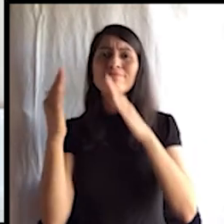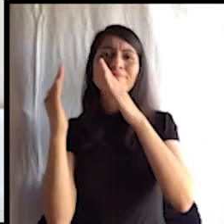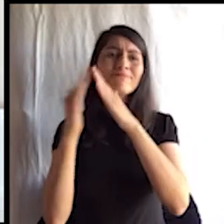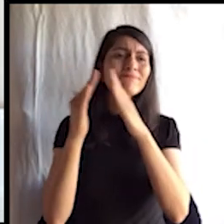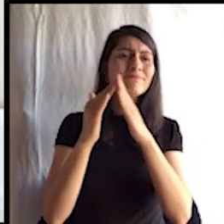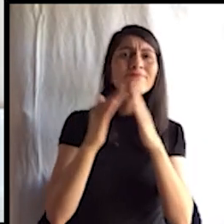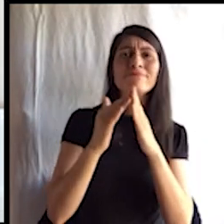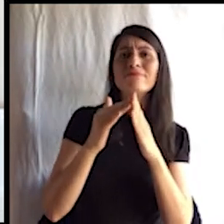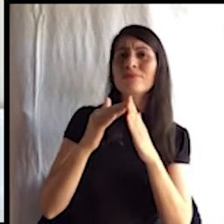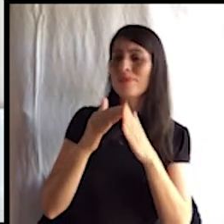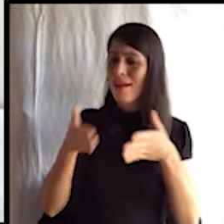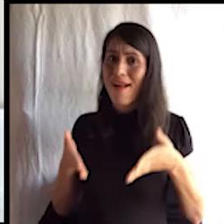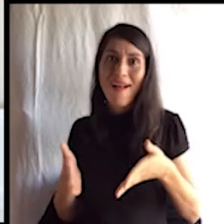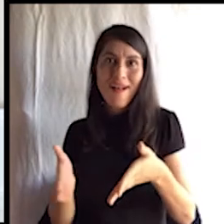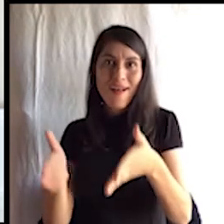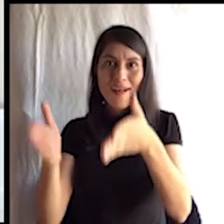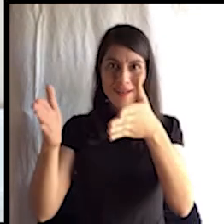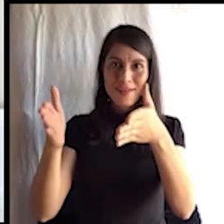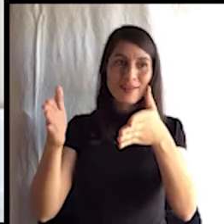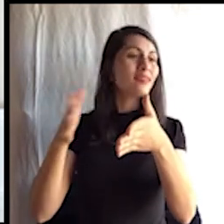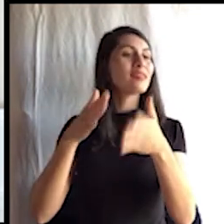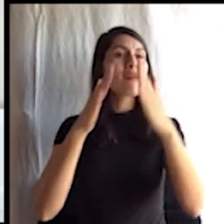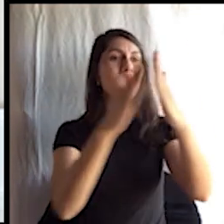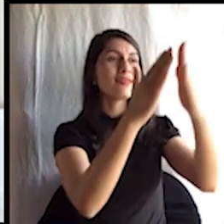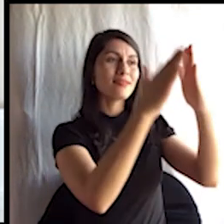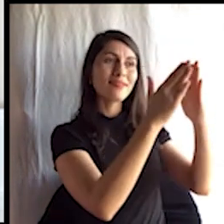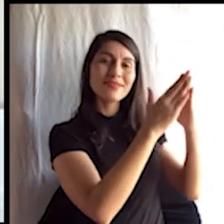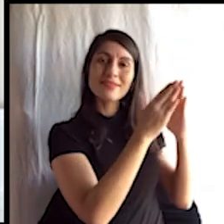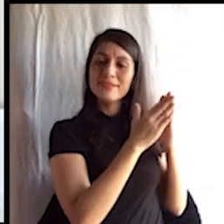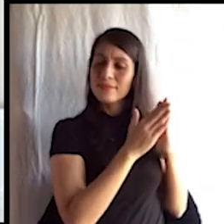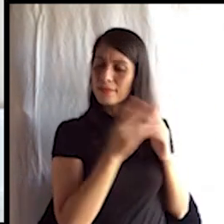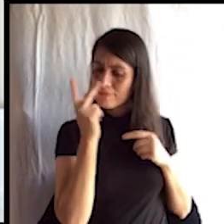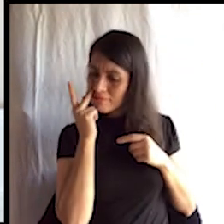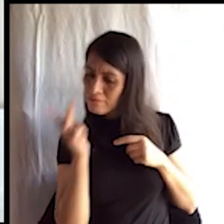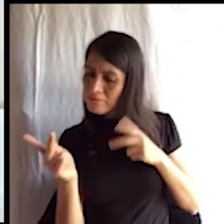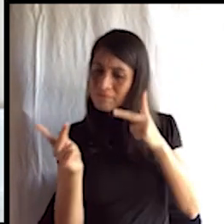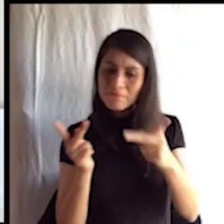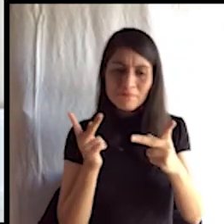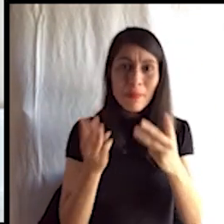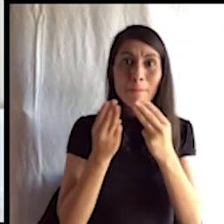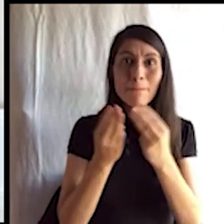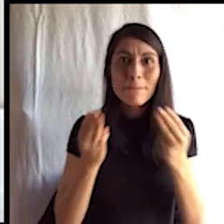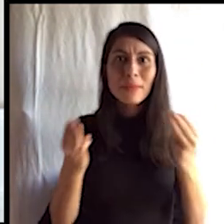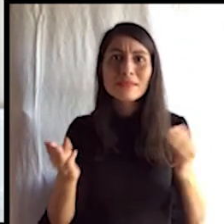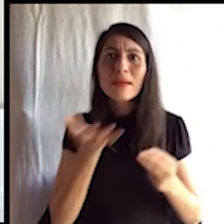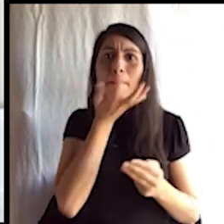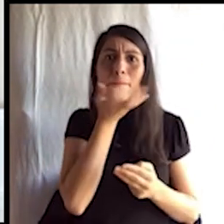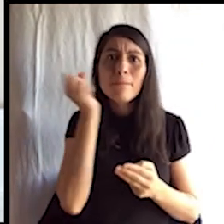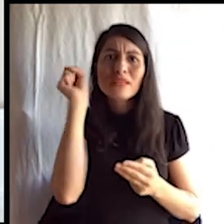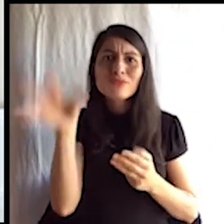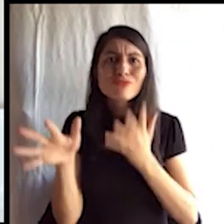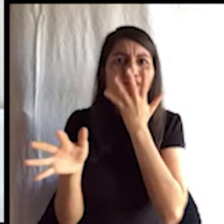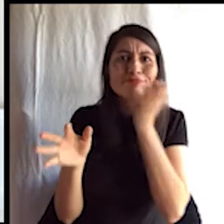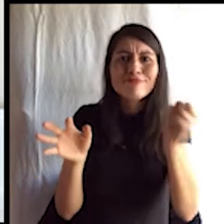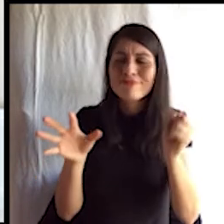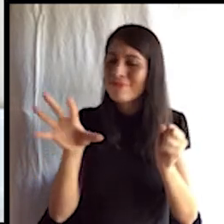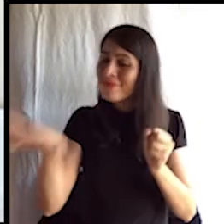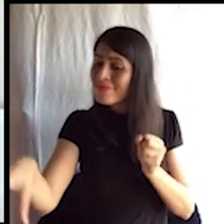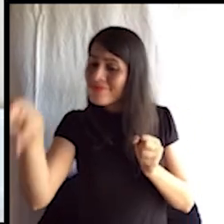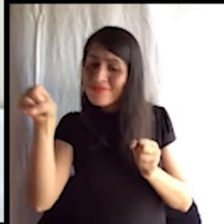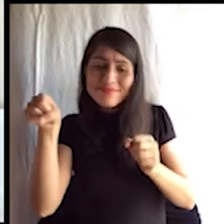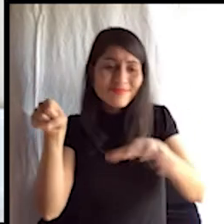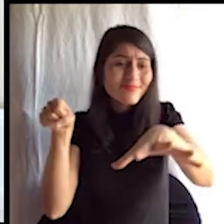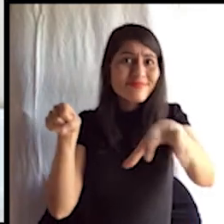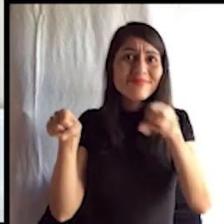casa caminando por toda la calle de su colonia y recogía materiales que encontraba en la basura. Entonces